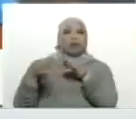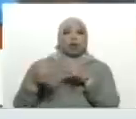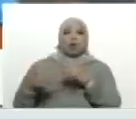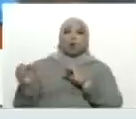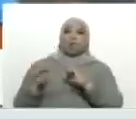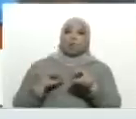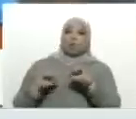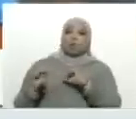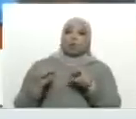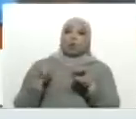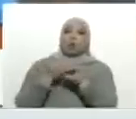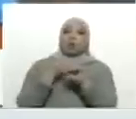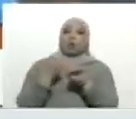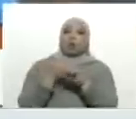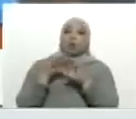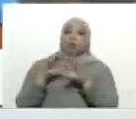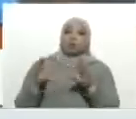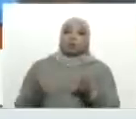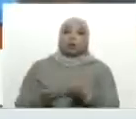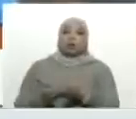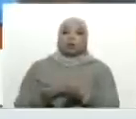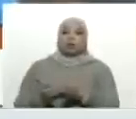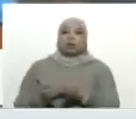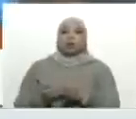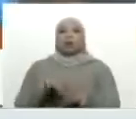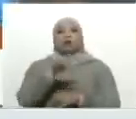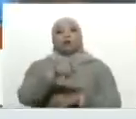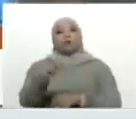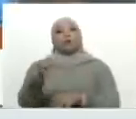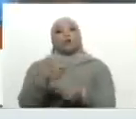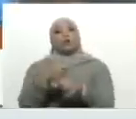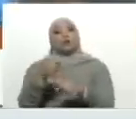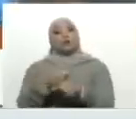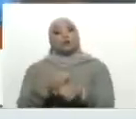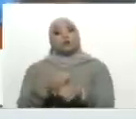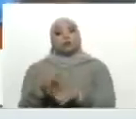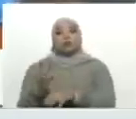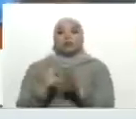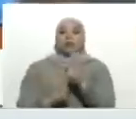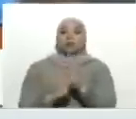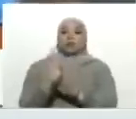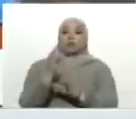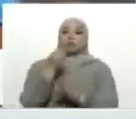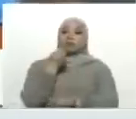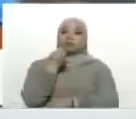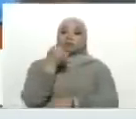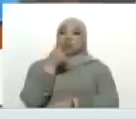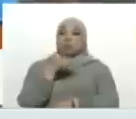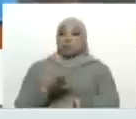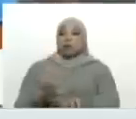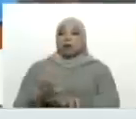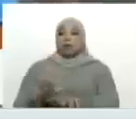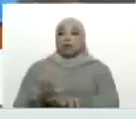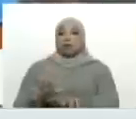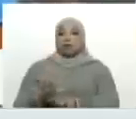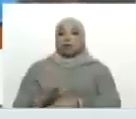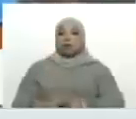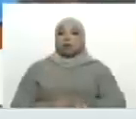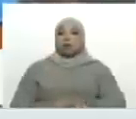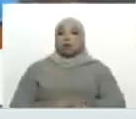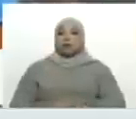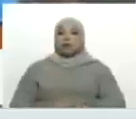movilidad laboral a nivel mundial pues muchos de sus puestos de trabajo en los países desarrollados Se perdería y con esto